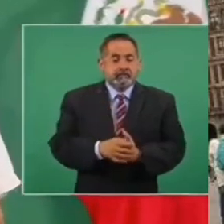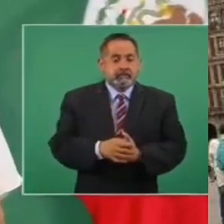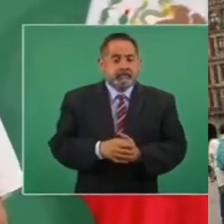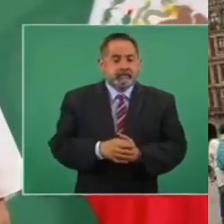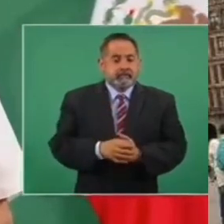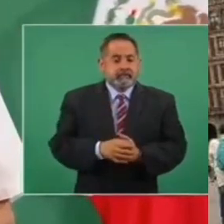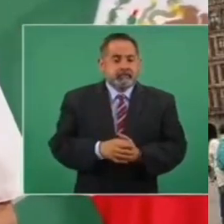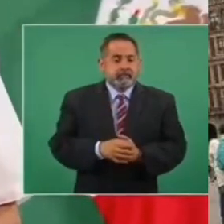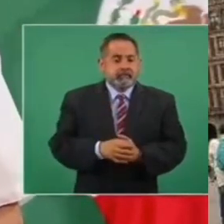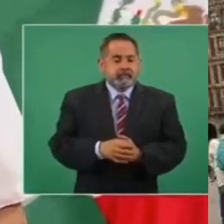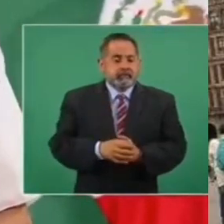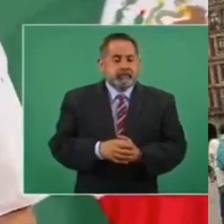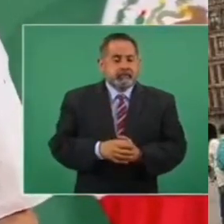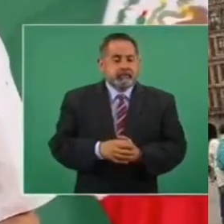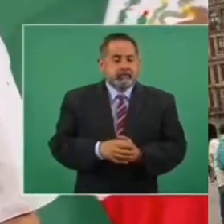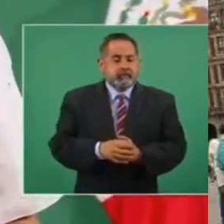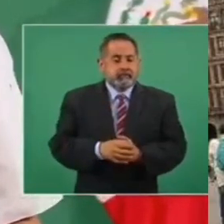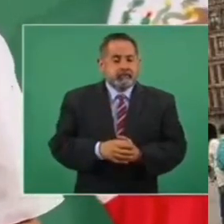Que